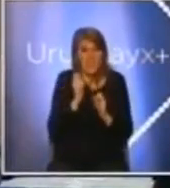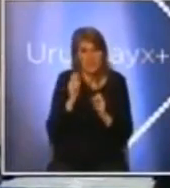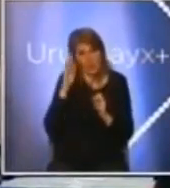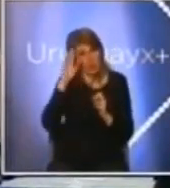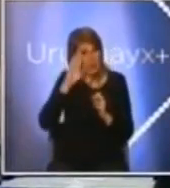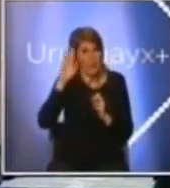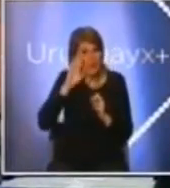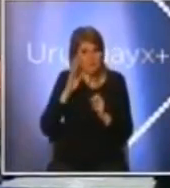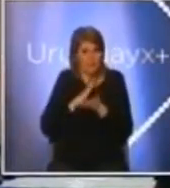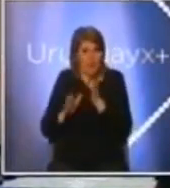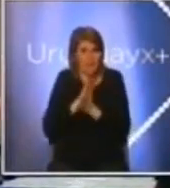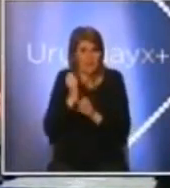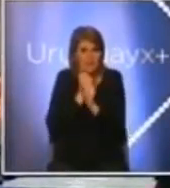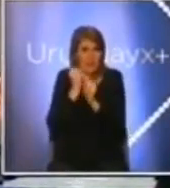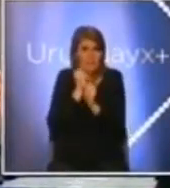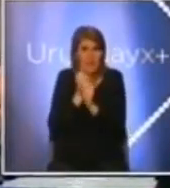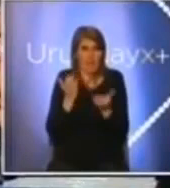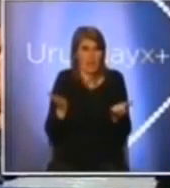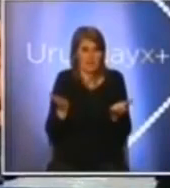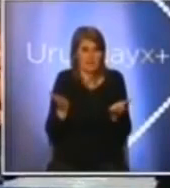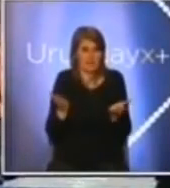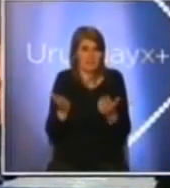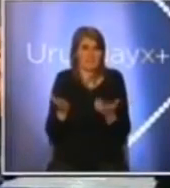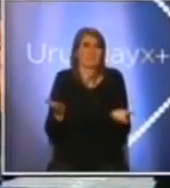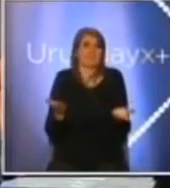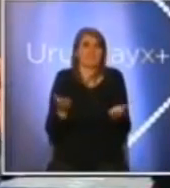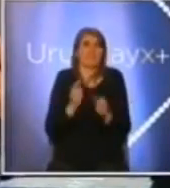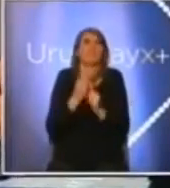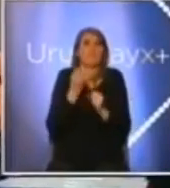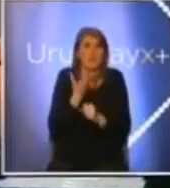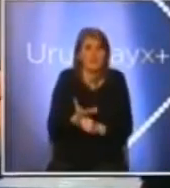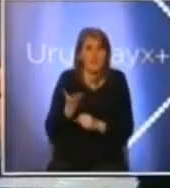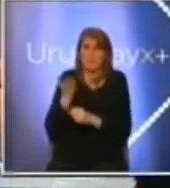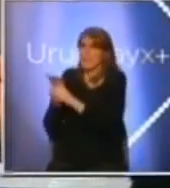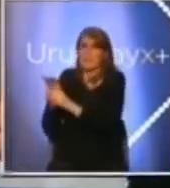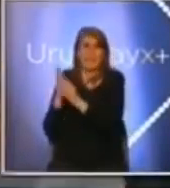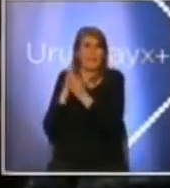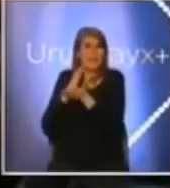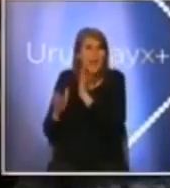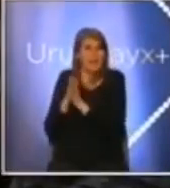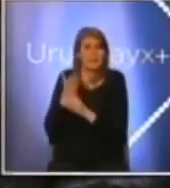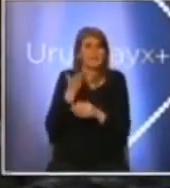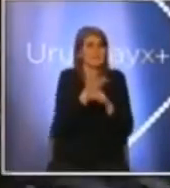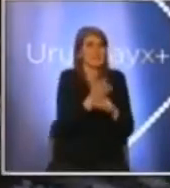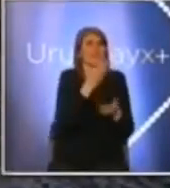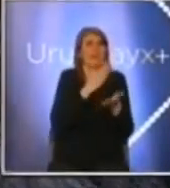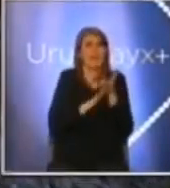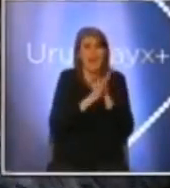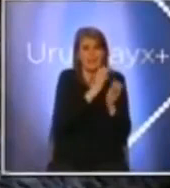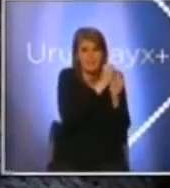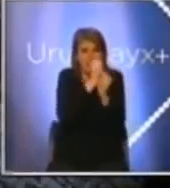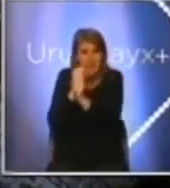sabe, que conoce, que tiene, a toda la gente, no tenemos por qué seguirle pidiendo que hagan trabajos honorarios. Tienen que